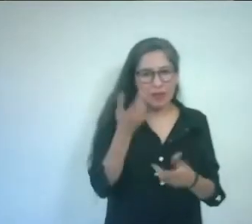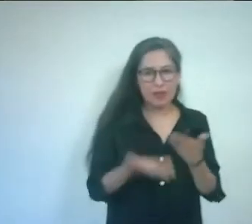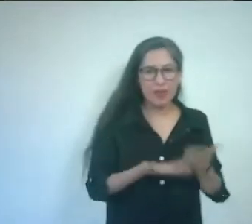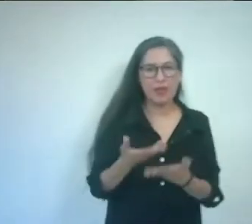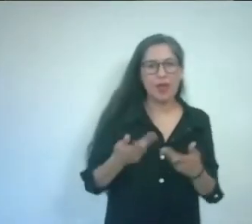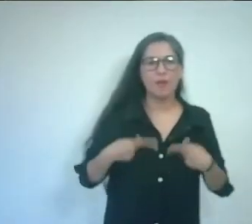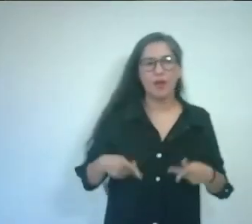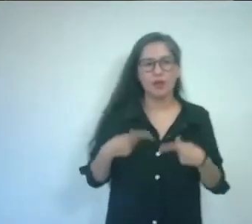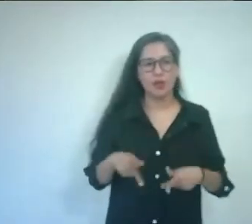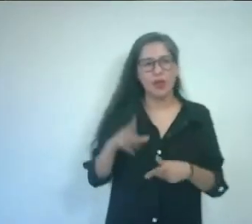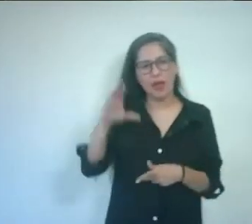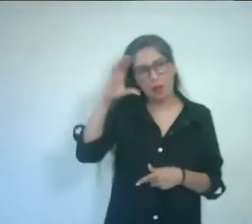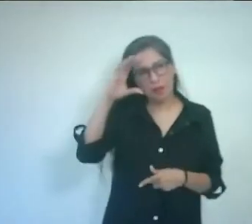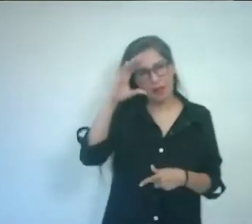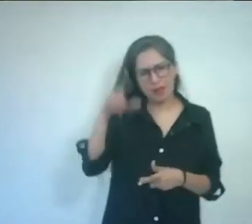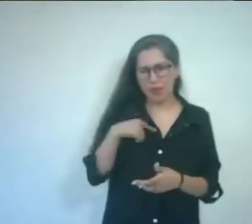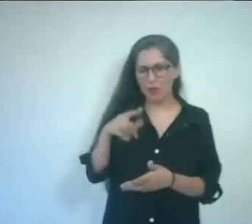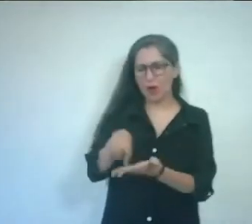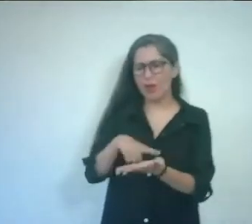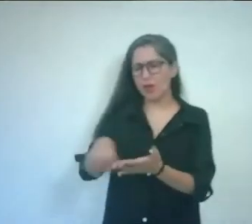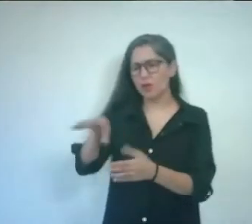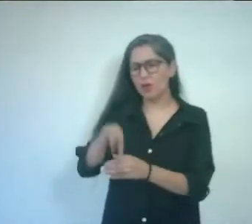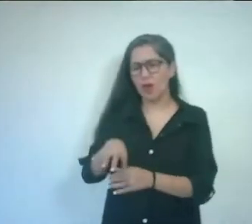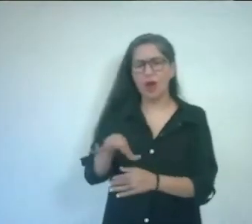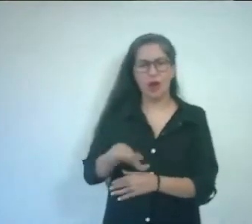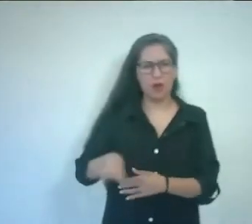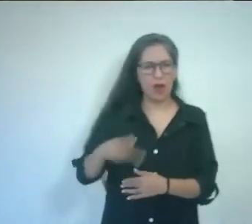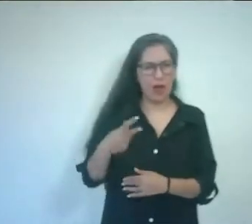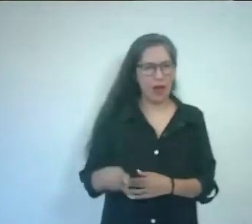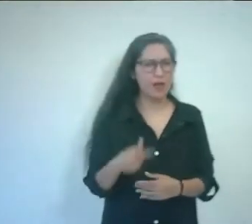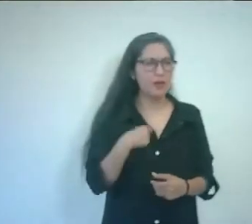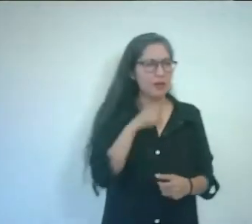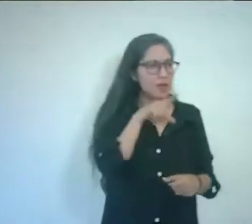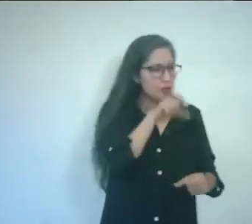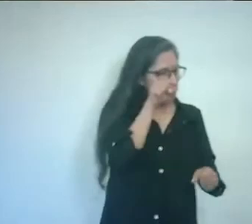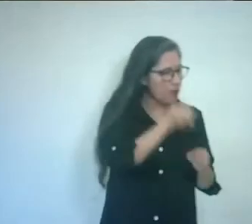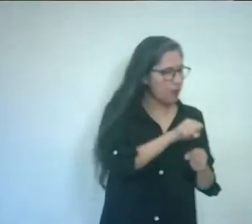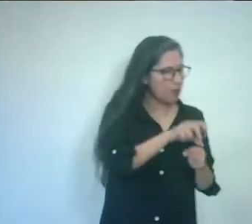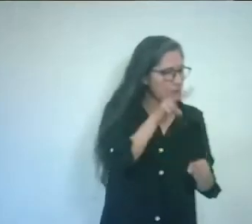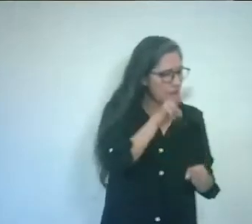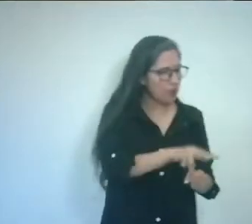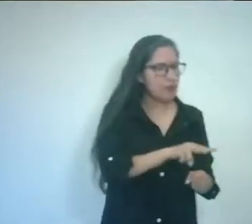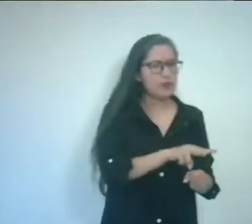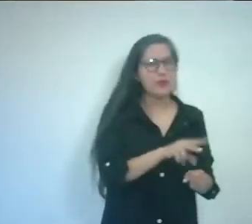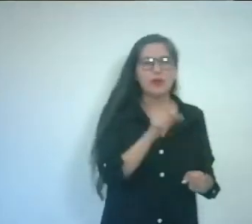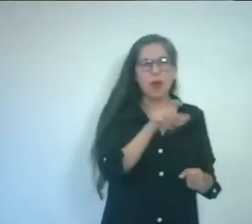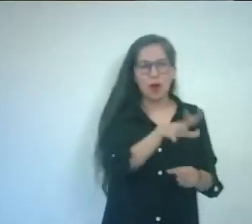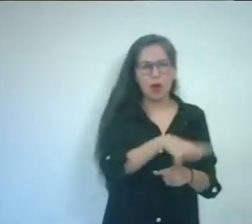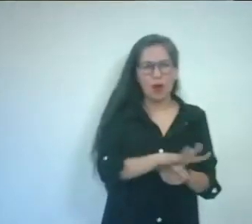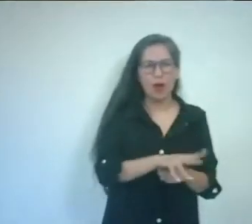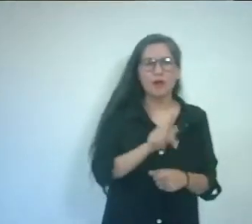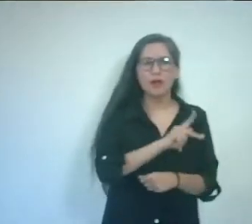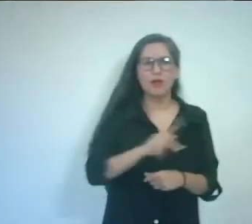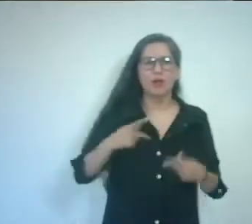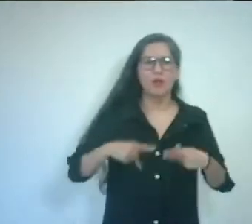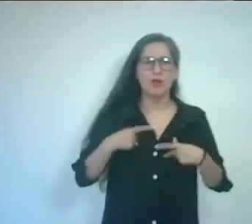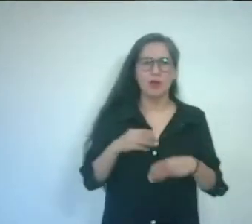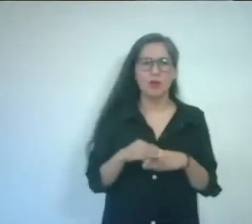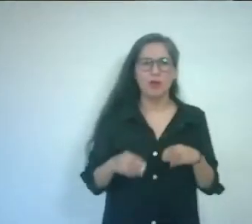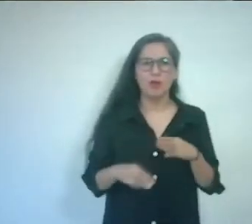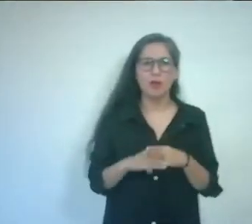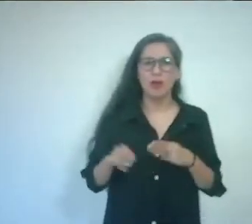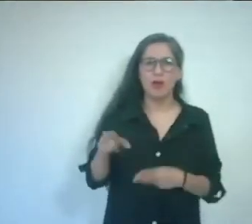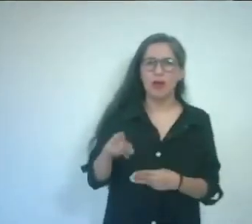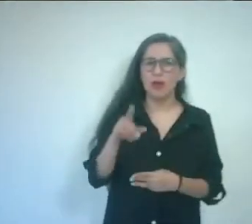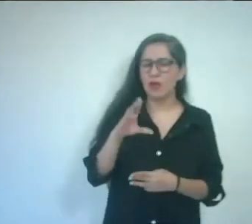que ahí labora, de los capacitadores electorales locales, de los supervisores electorales locales, de todo el personal de CEPAC que nos acompaña desde acá, que